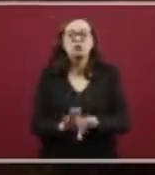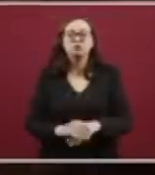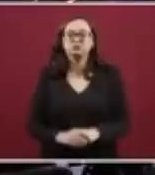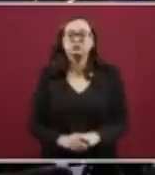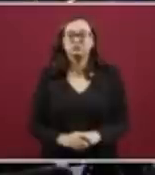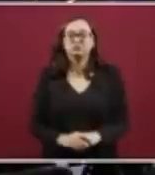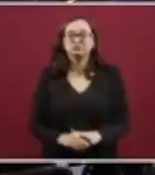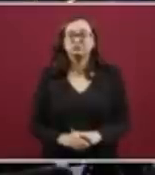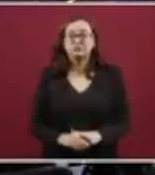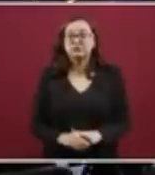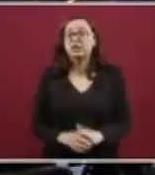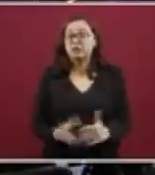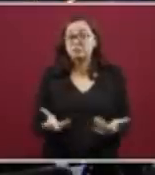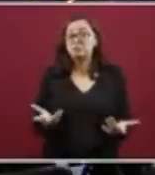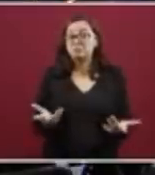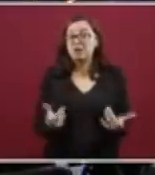tienen